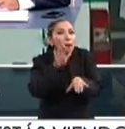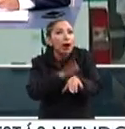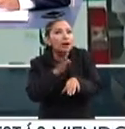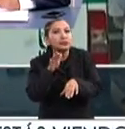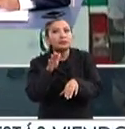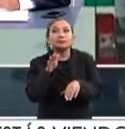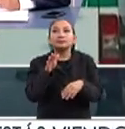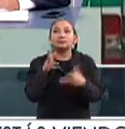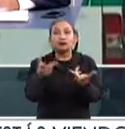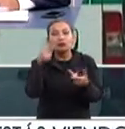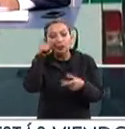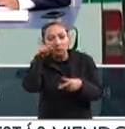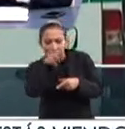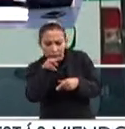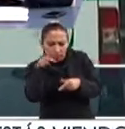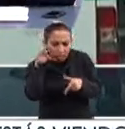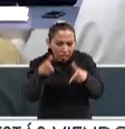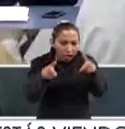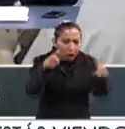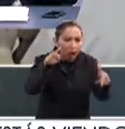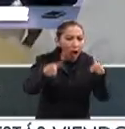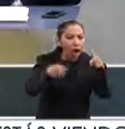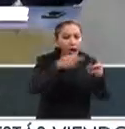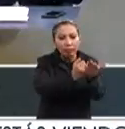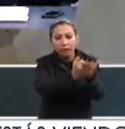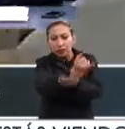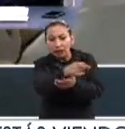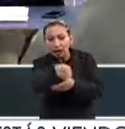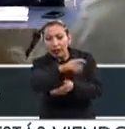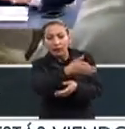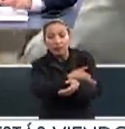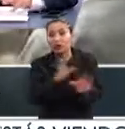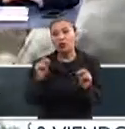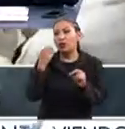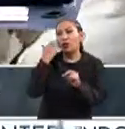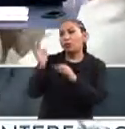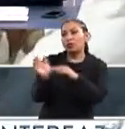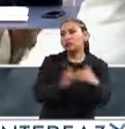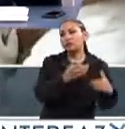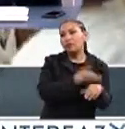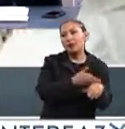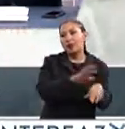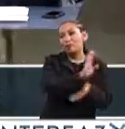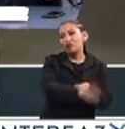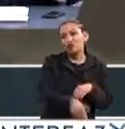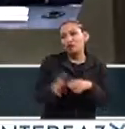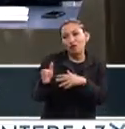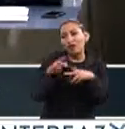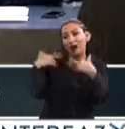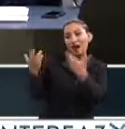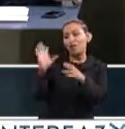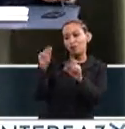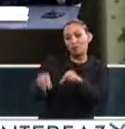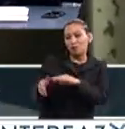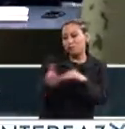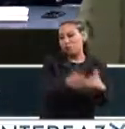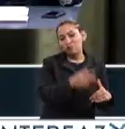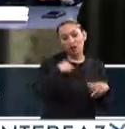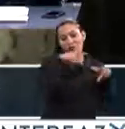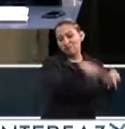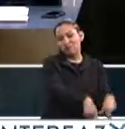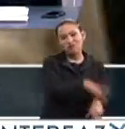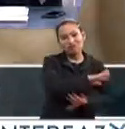más han encontrado ustedes en cuanto a decir las familias, nosotros no queremos? ¿Por qué no se quiere de forma